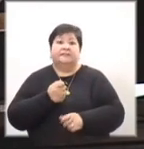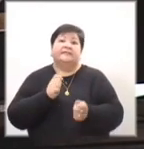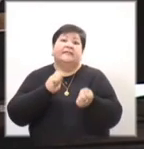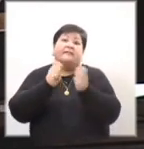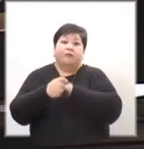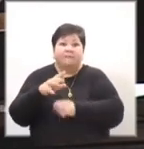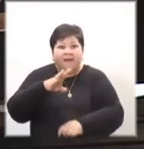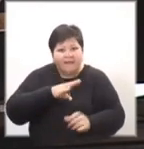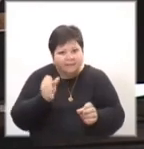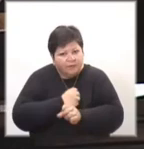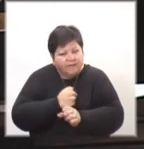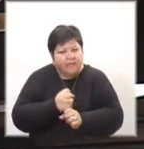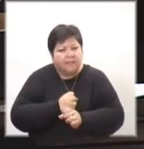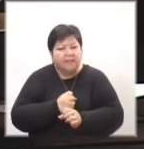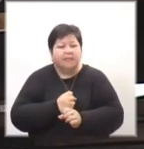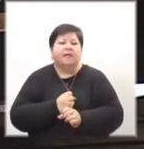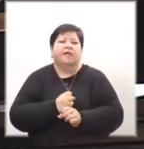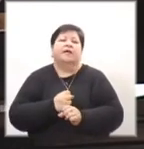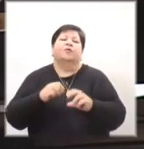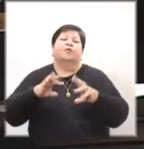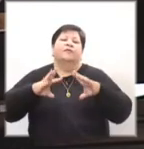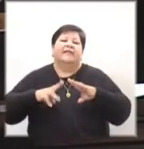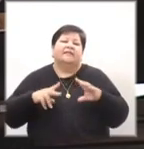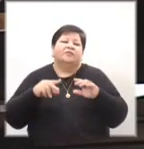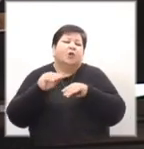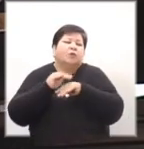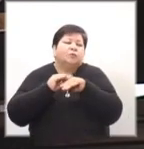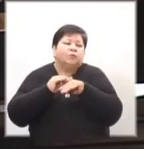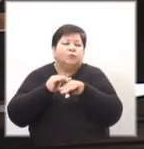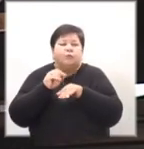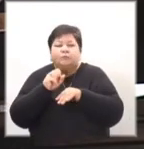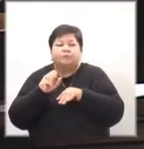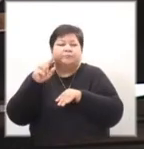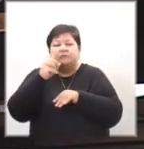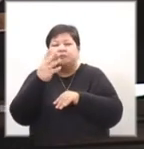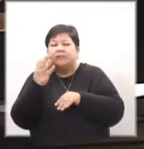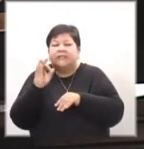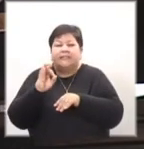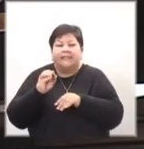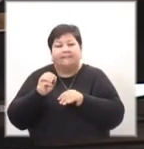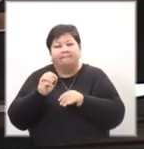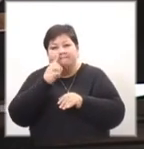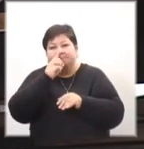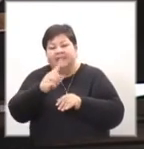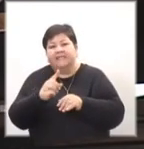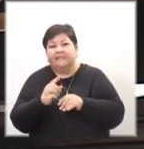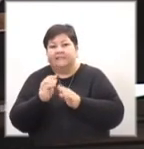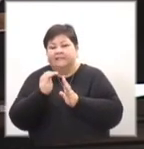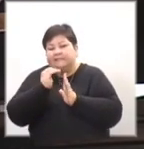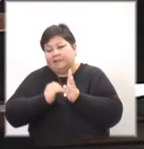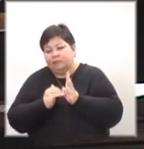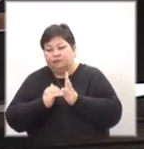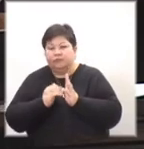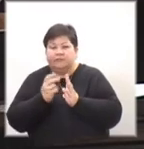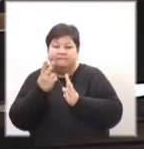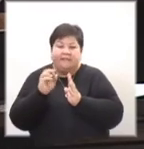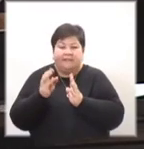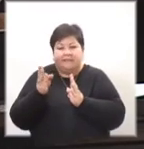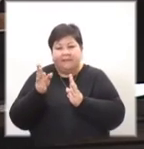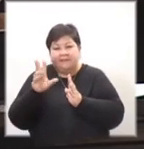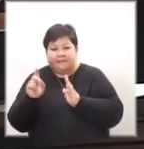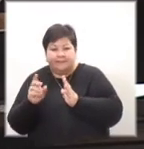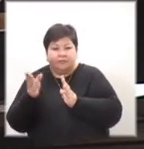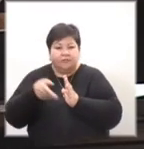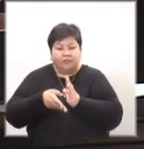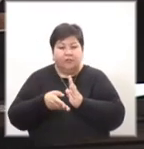reforma, obtendrían una jubilación levemente superior a los 40.000 con reducciones entre el 20 y el 30%.